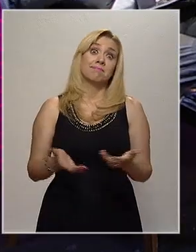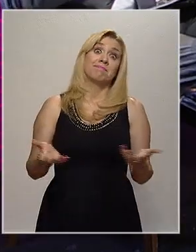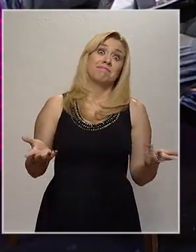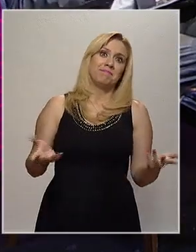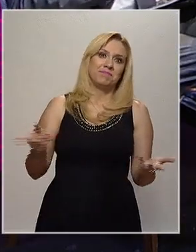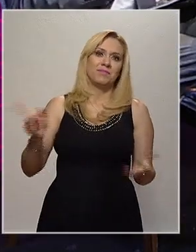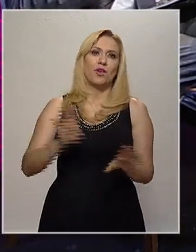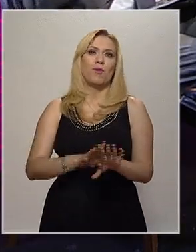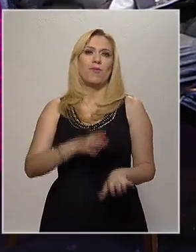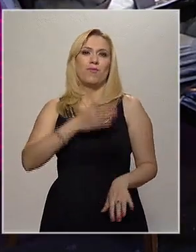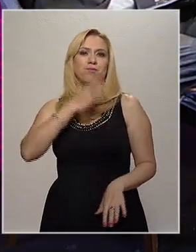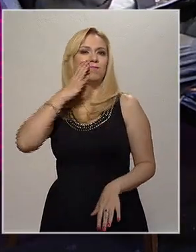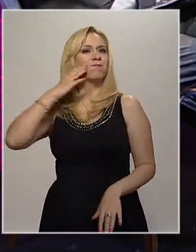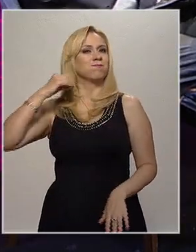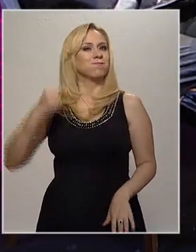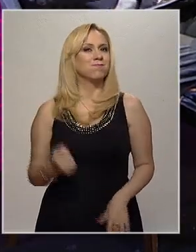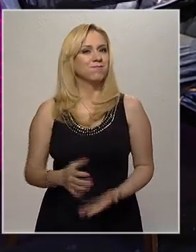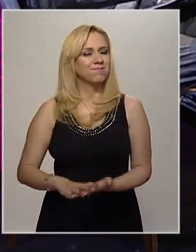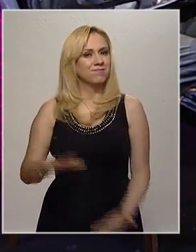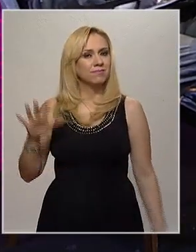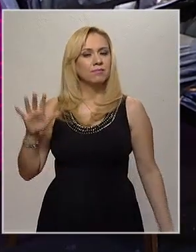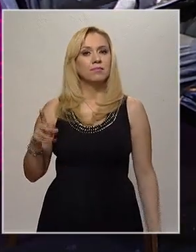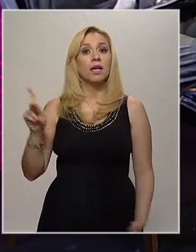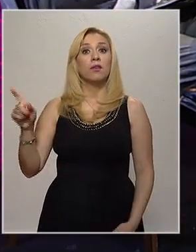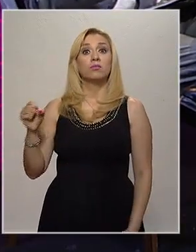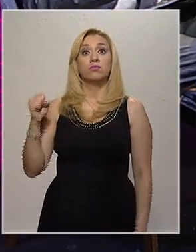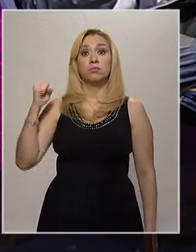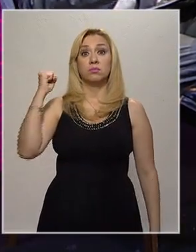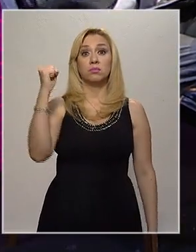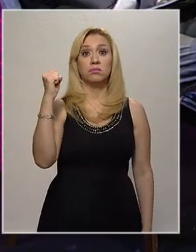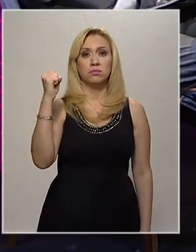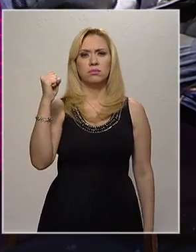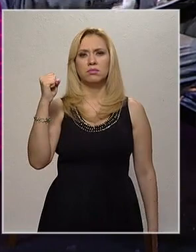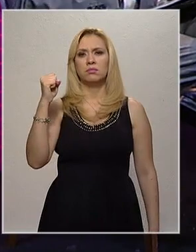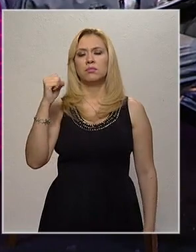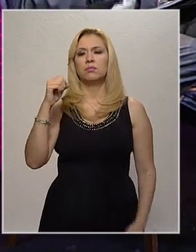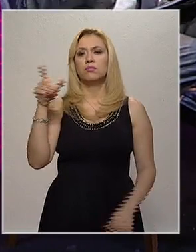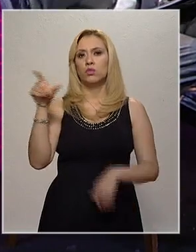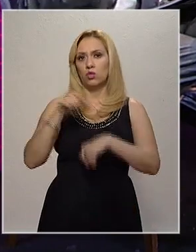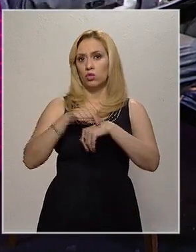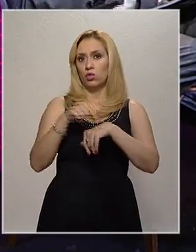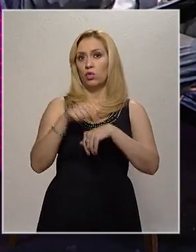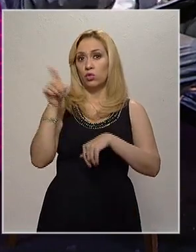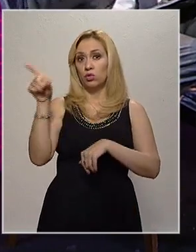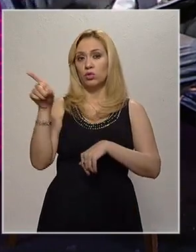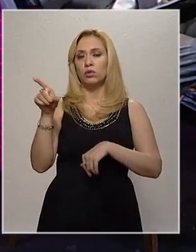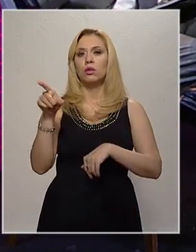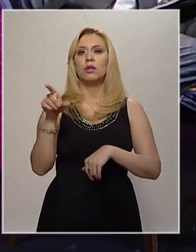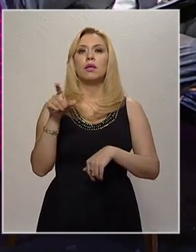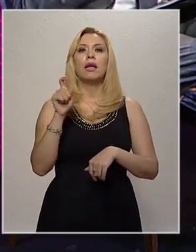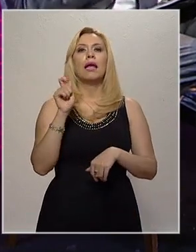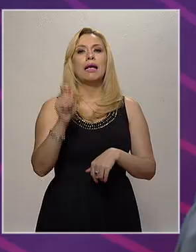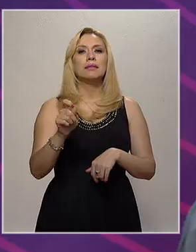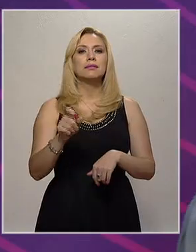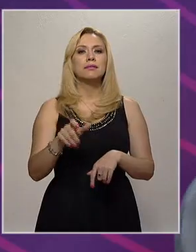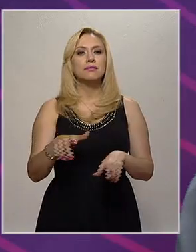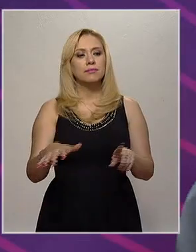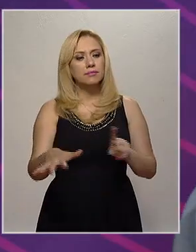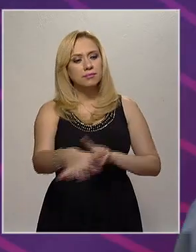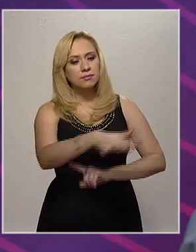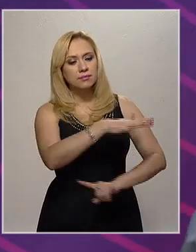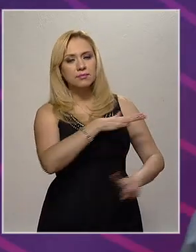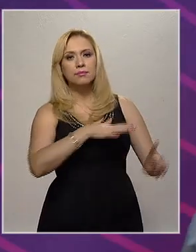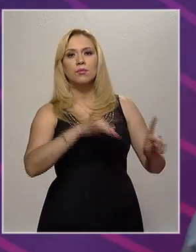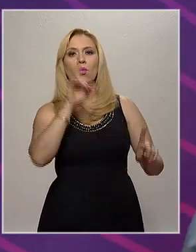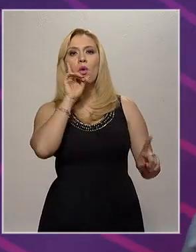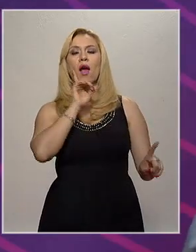profesión masculinizada, pero las relaciones de poder en lo que podríamos denominar el poder médico tienen que ver con esta postura de